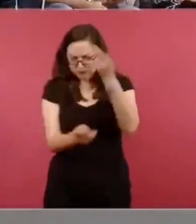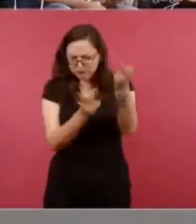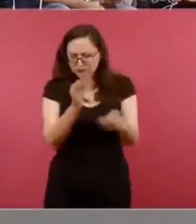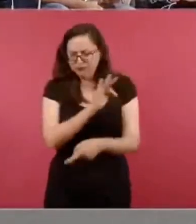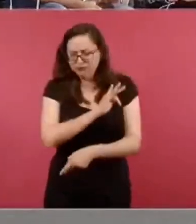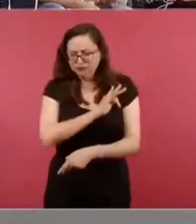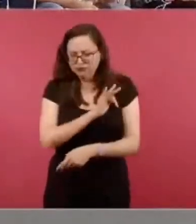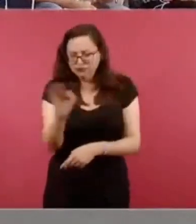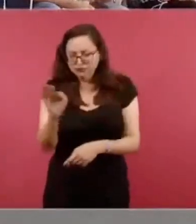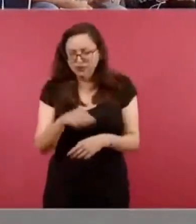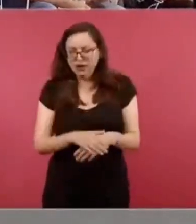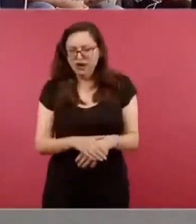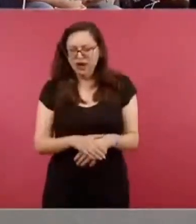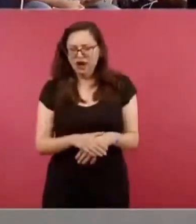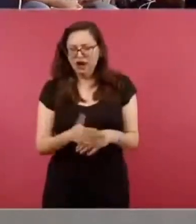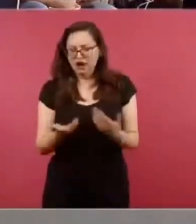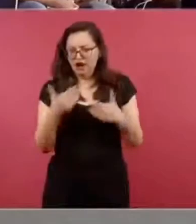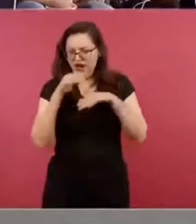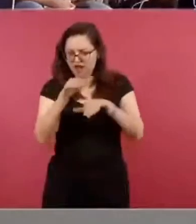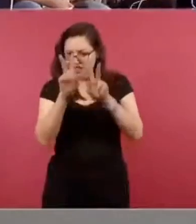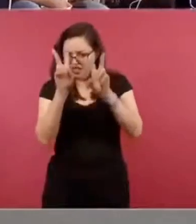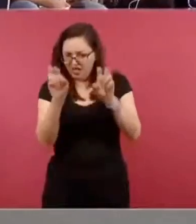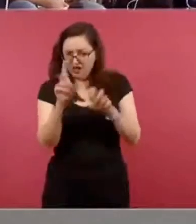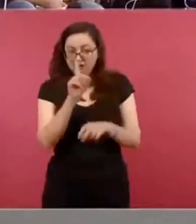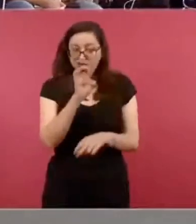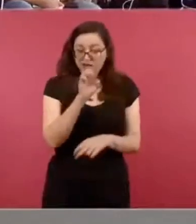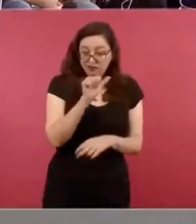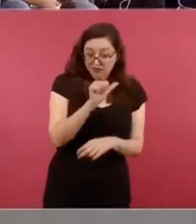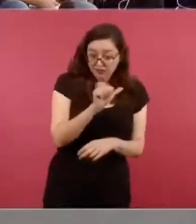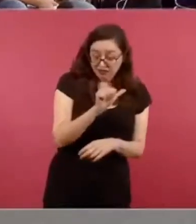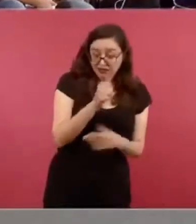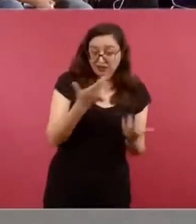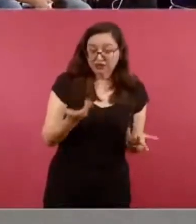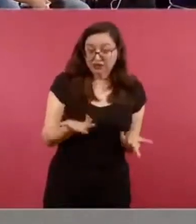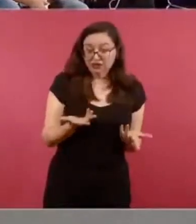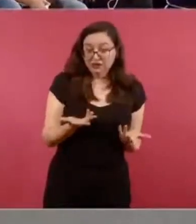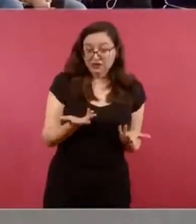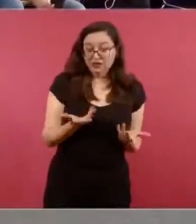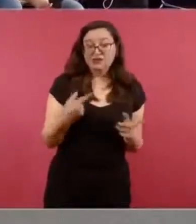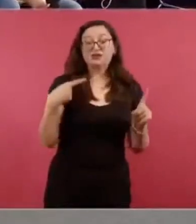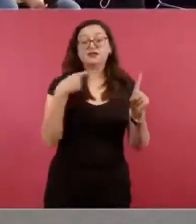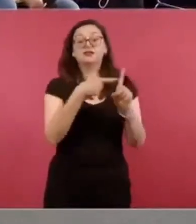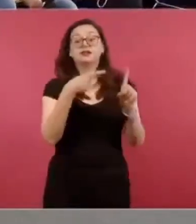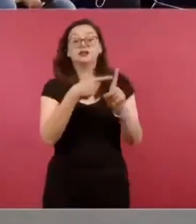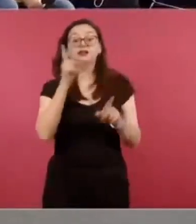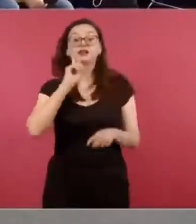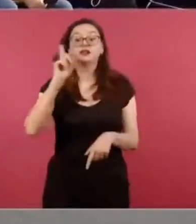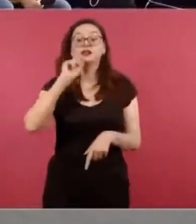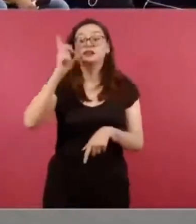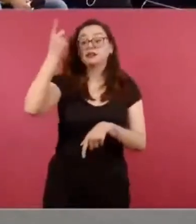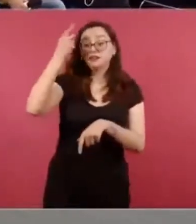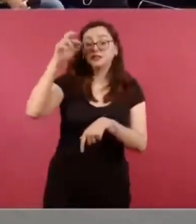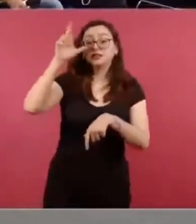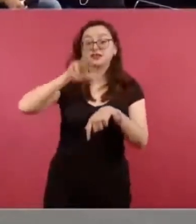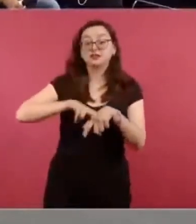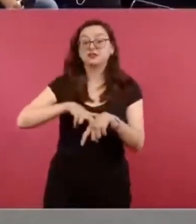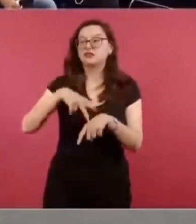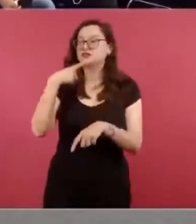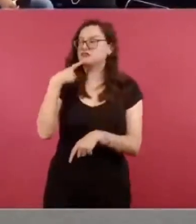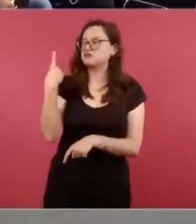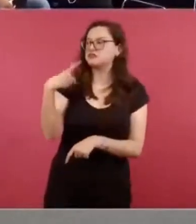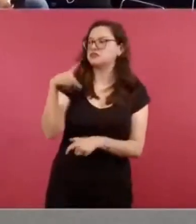sobre asuntos de la DEA, de que se quejó la de directora de la DEA en el Senado?